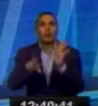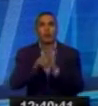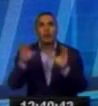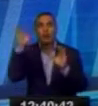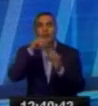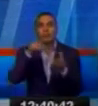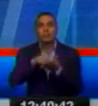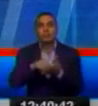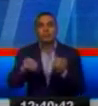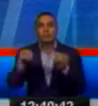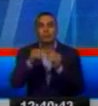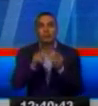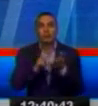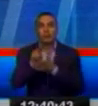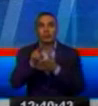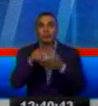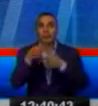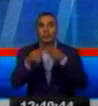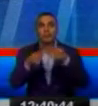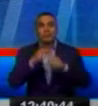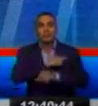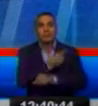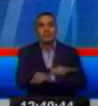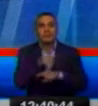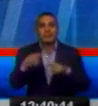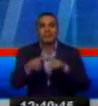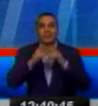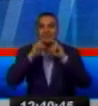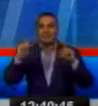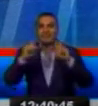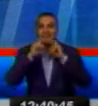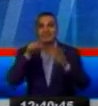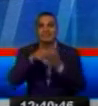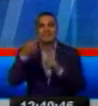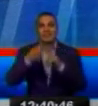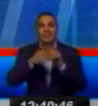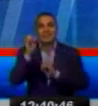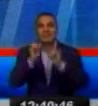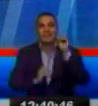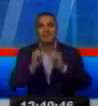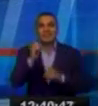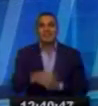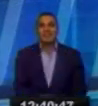buscará regular el uso progresivo de la fuerza tras las manifestaciones del mes de octubre.